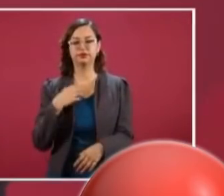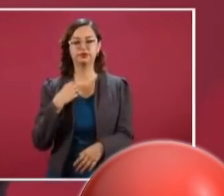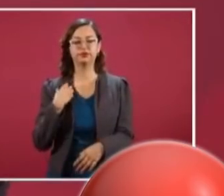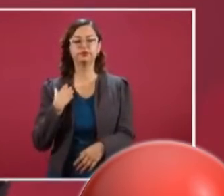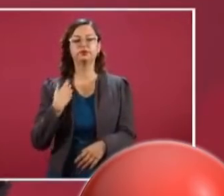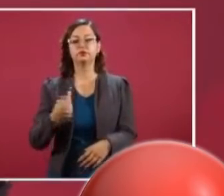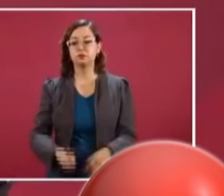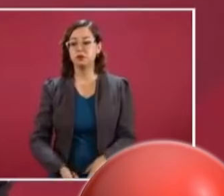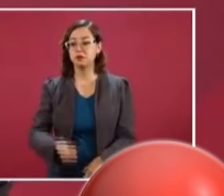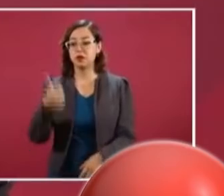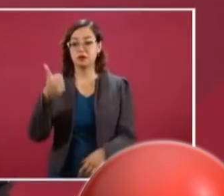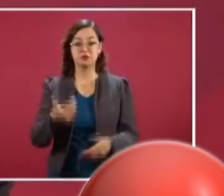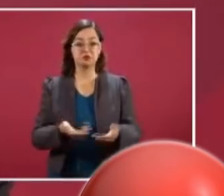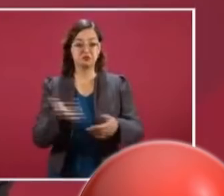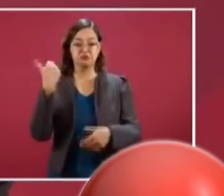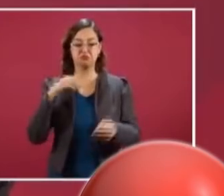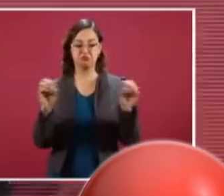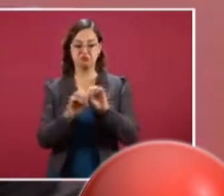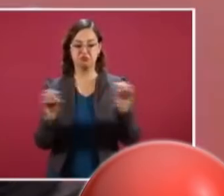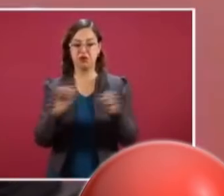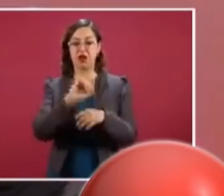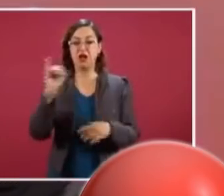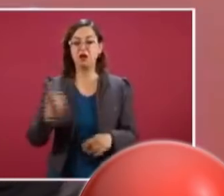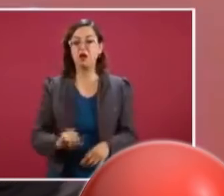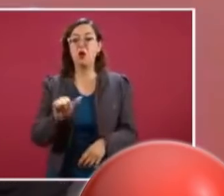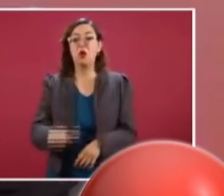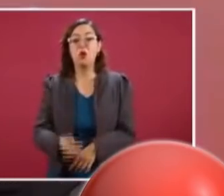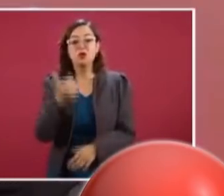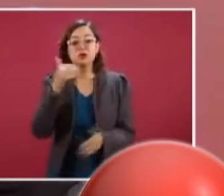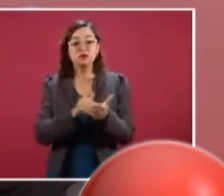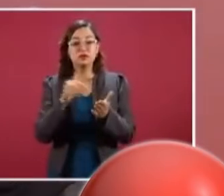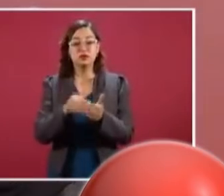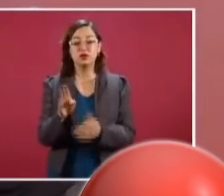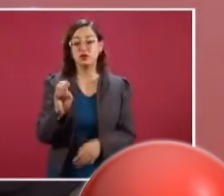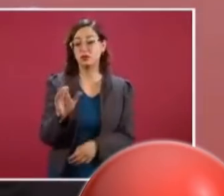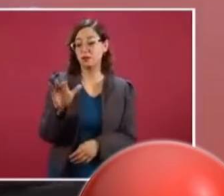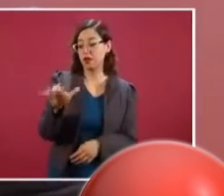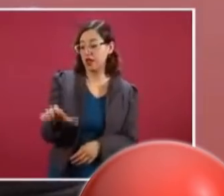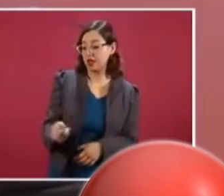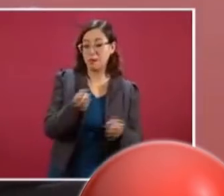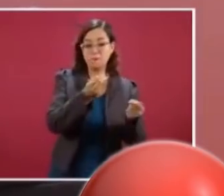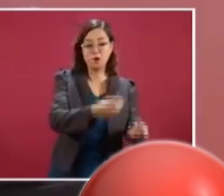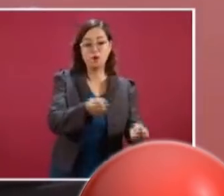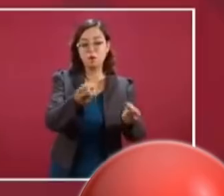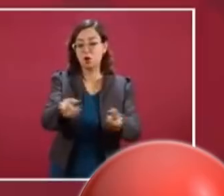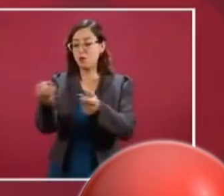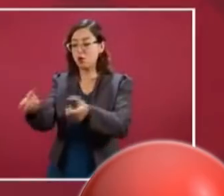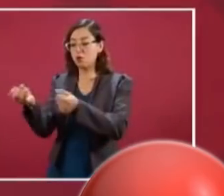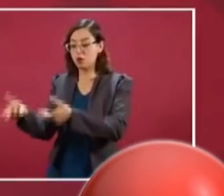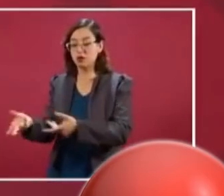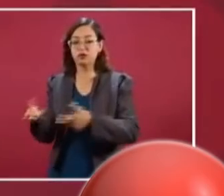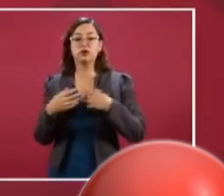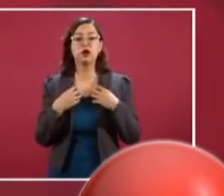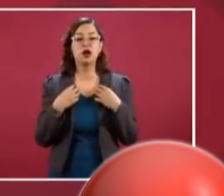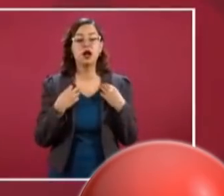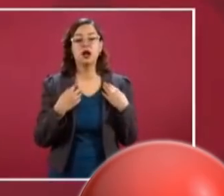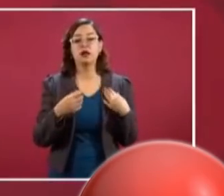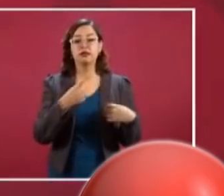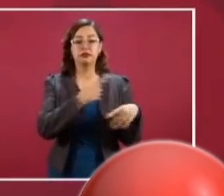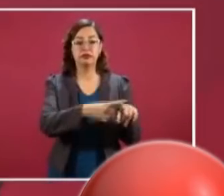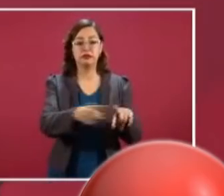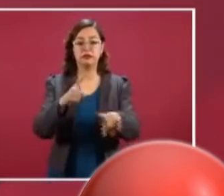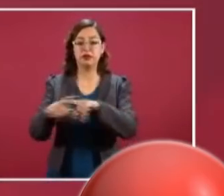historia del país. 11 millones de becas en los